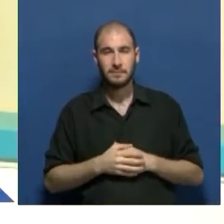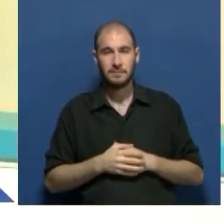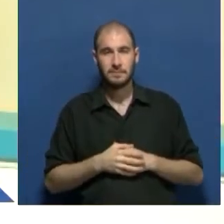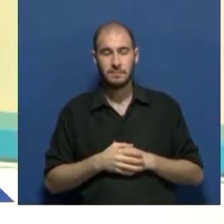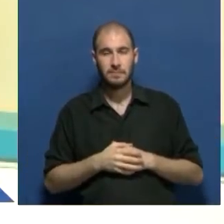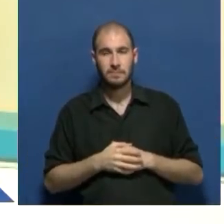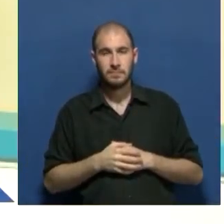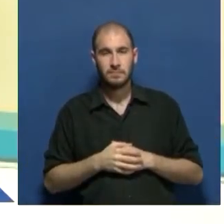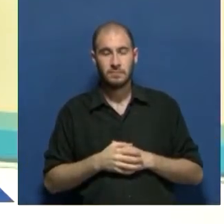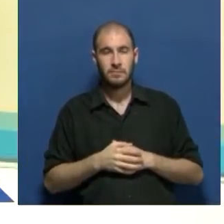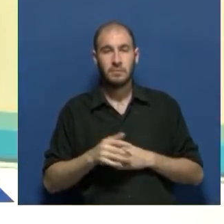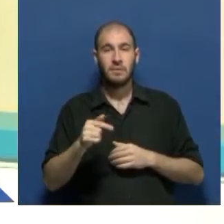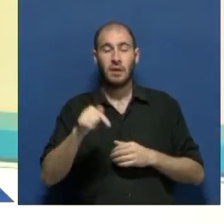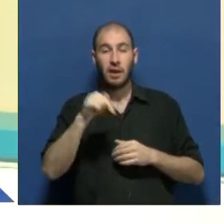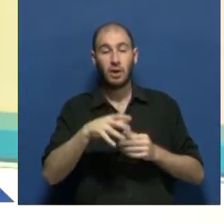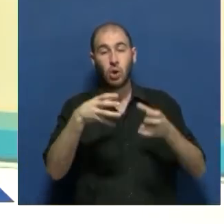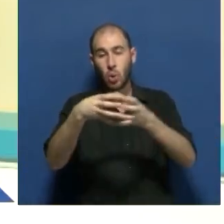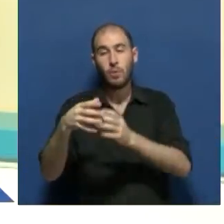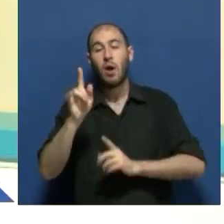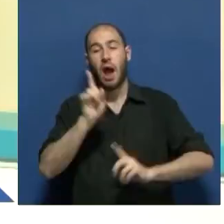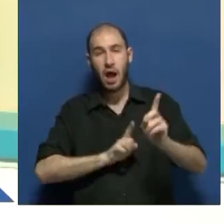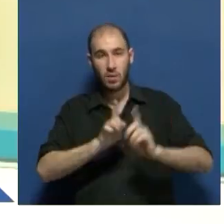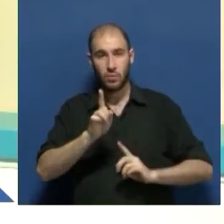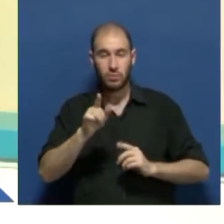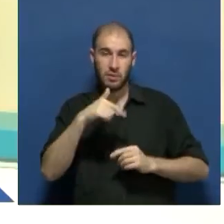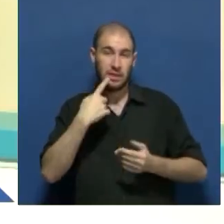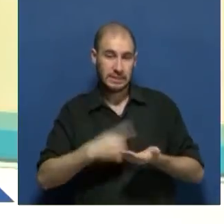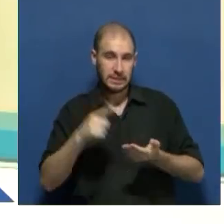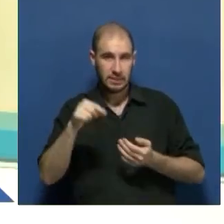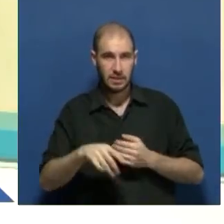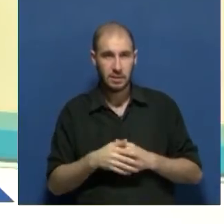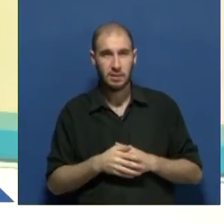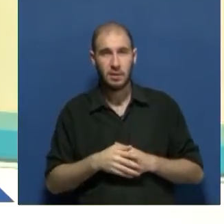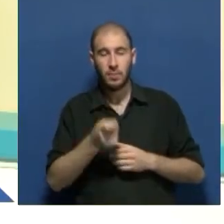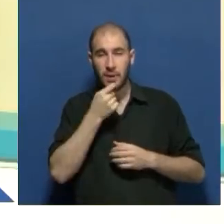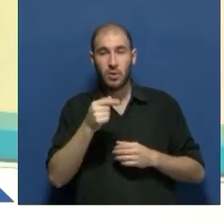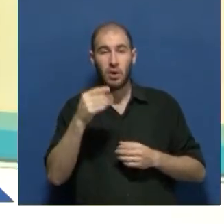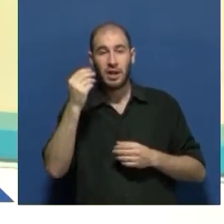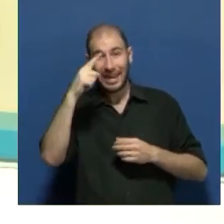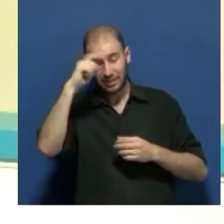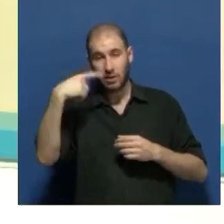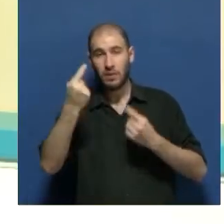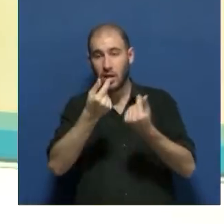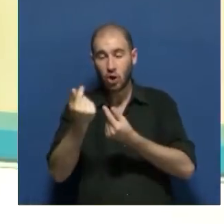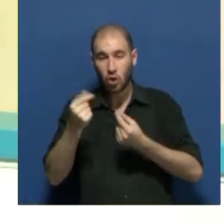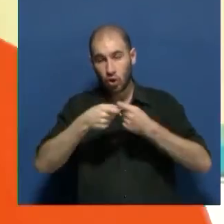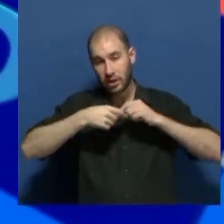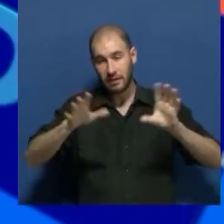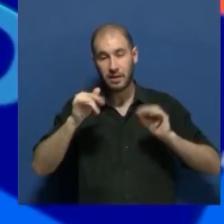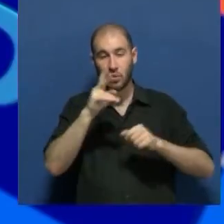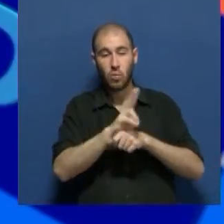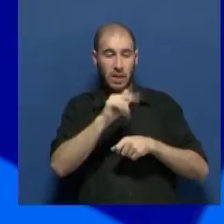tanto, más allá de medidas sectoriales que se puedan tomar, si uno libera la importación, no protege el mercado